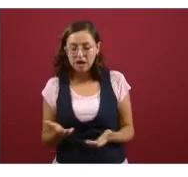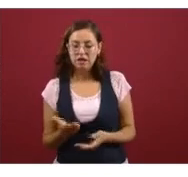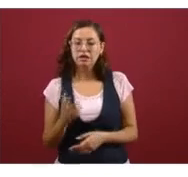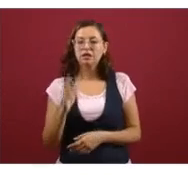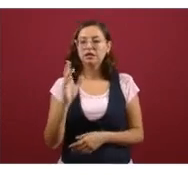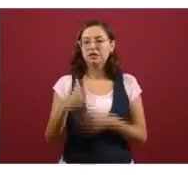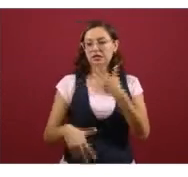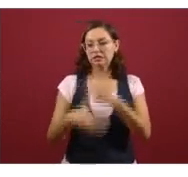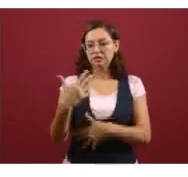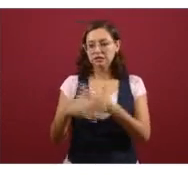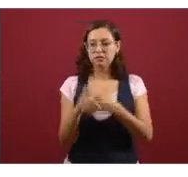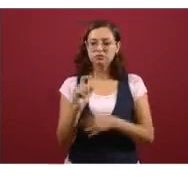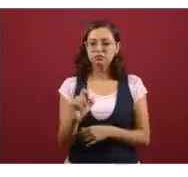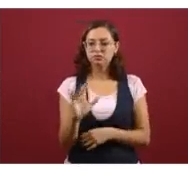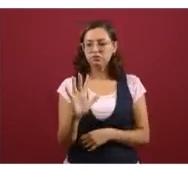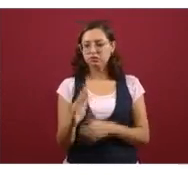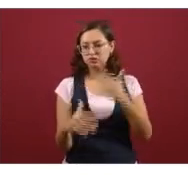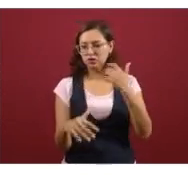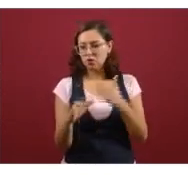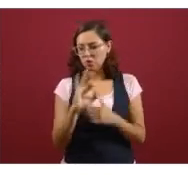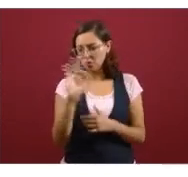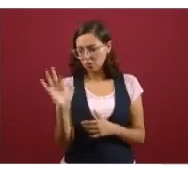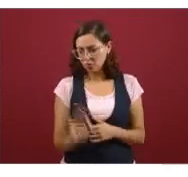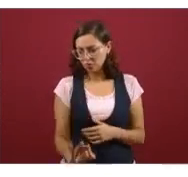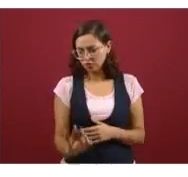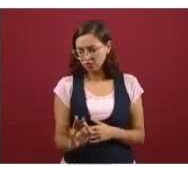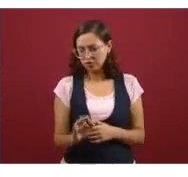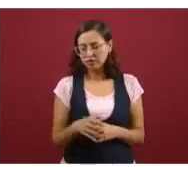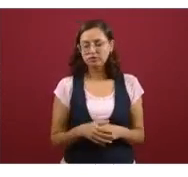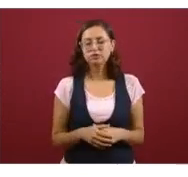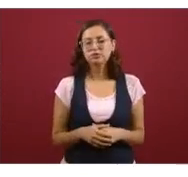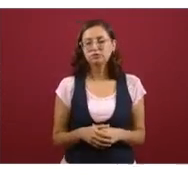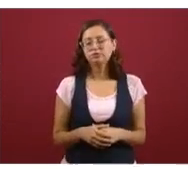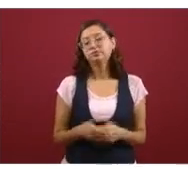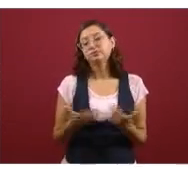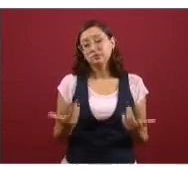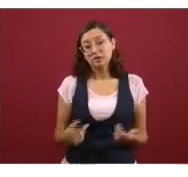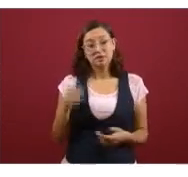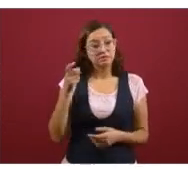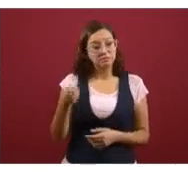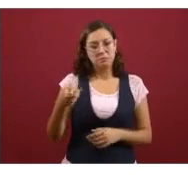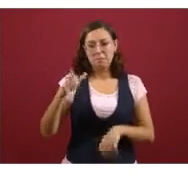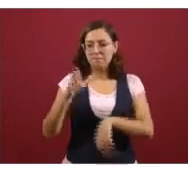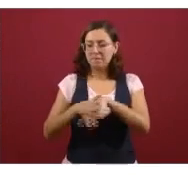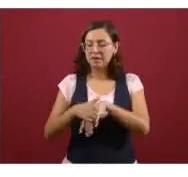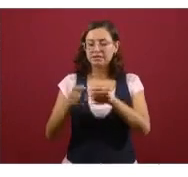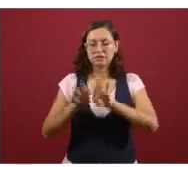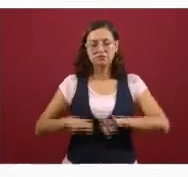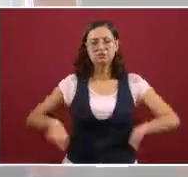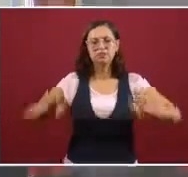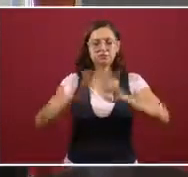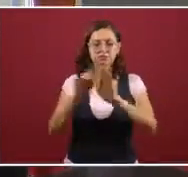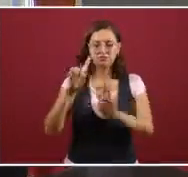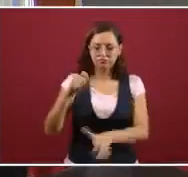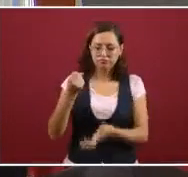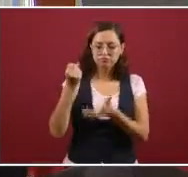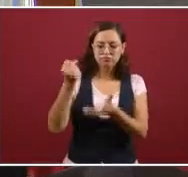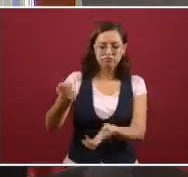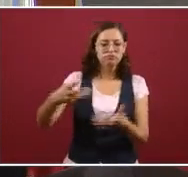representa el 15.5% del producto. Como les decía, es la fuente más importante para el